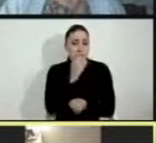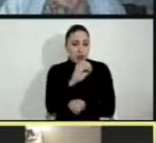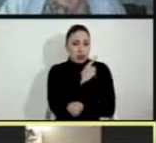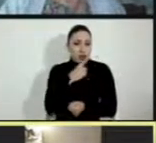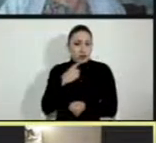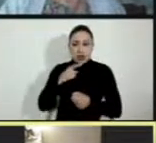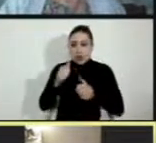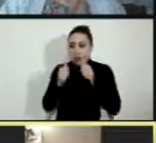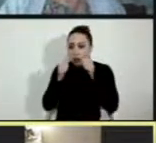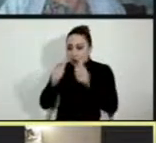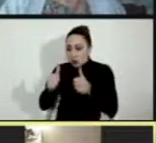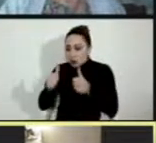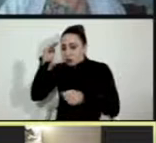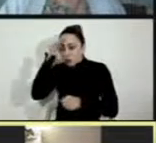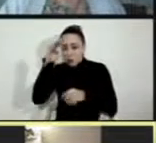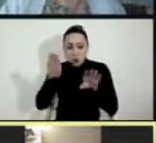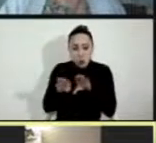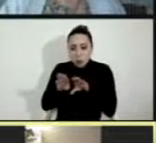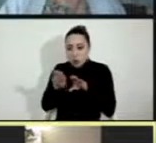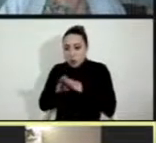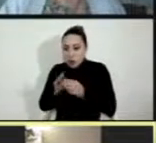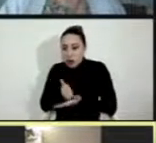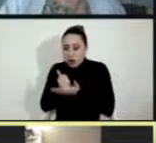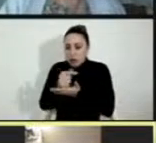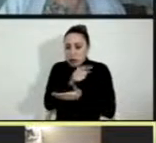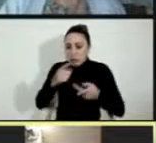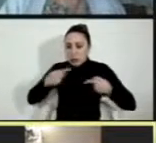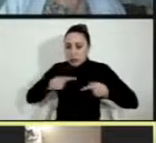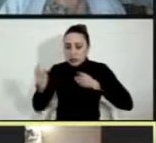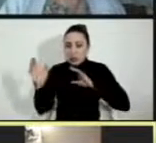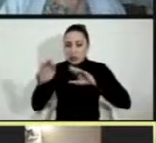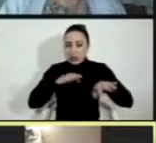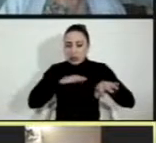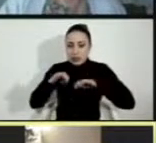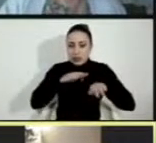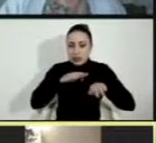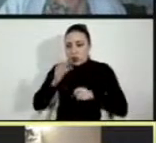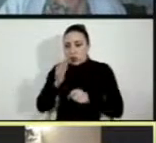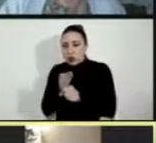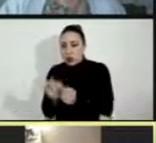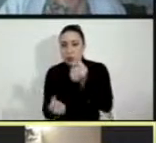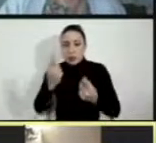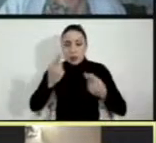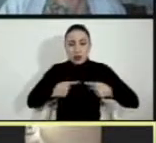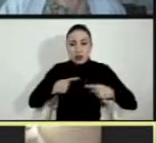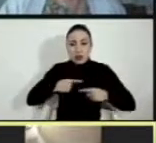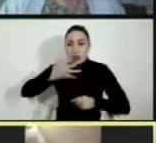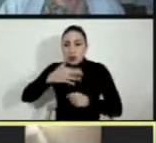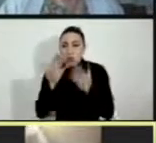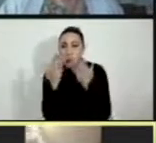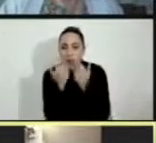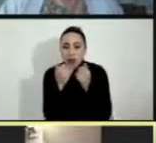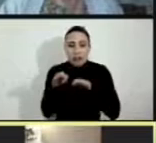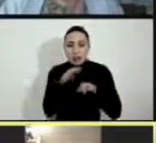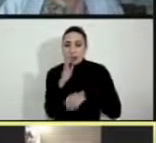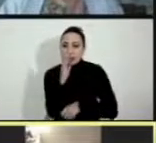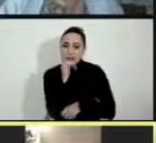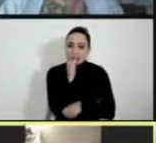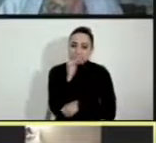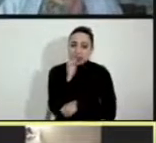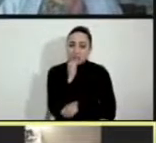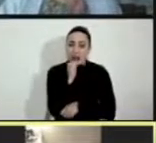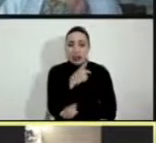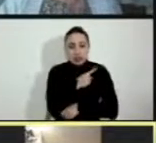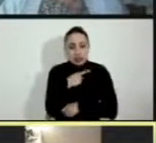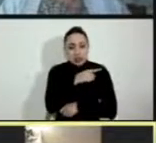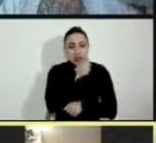sobre todo a la clase trabajadora, a los que están buscando en todo momento seguir prestando